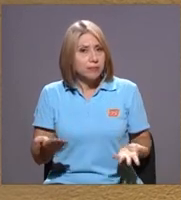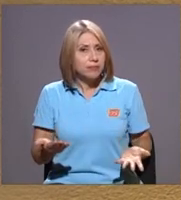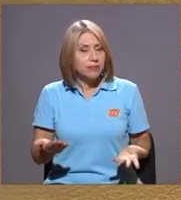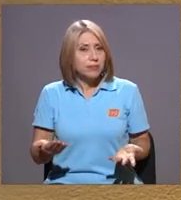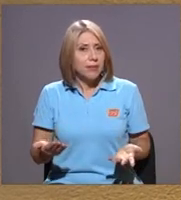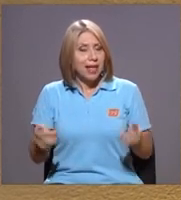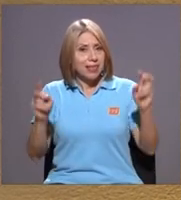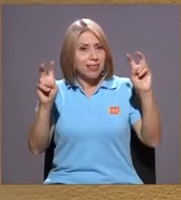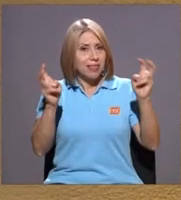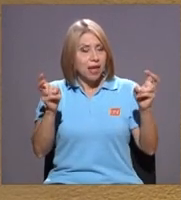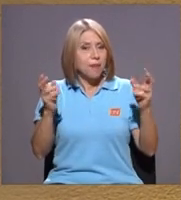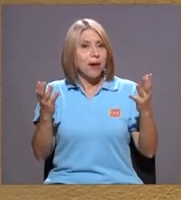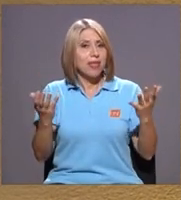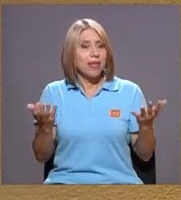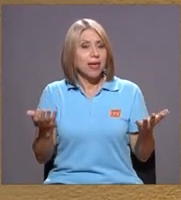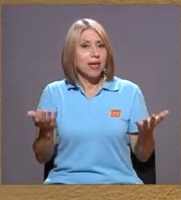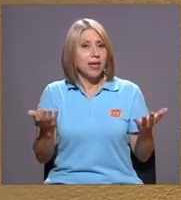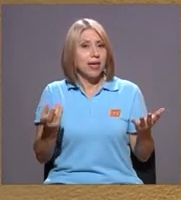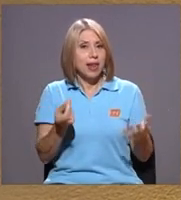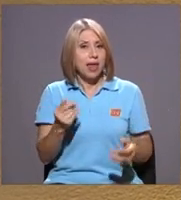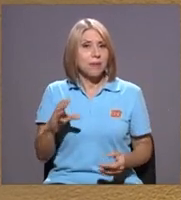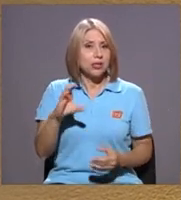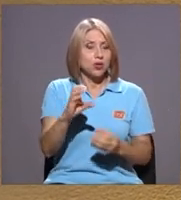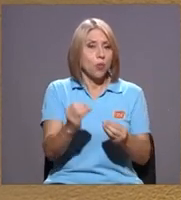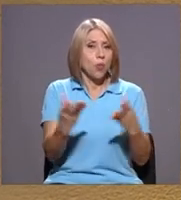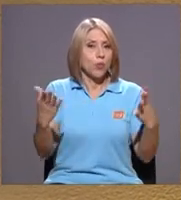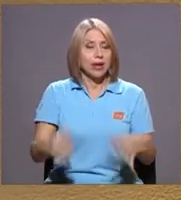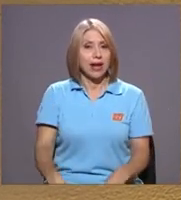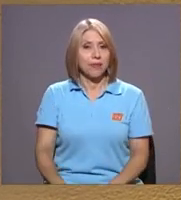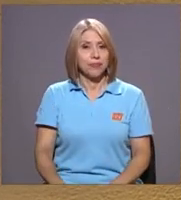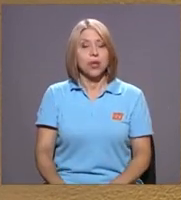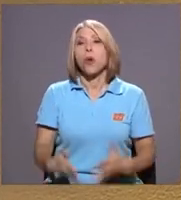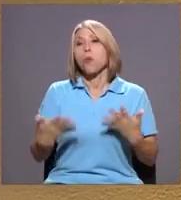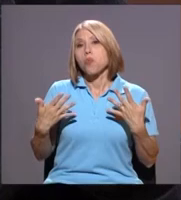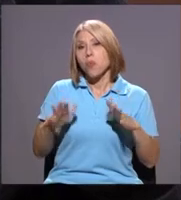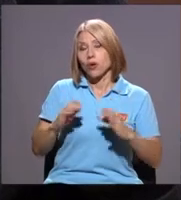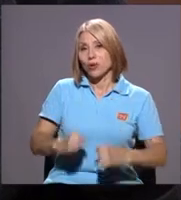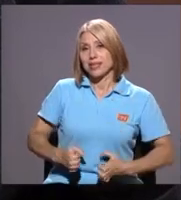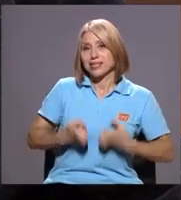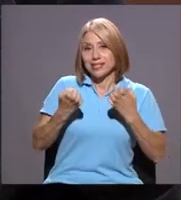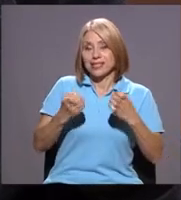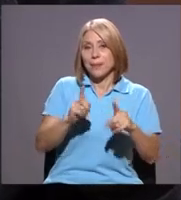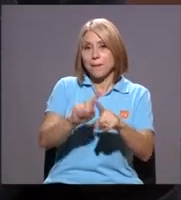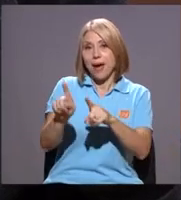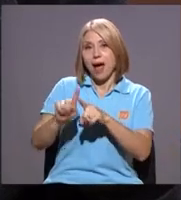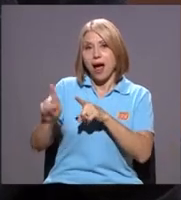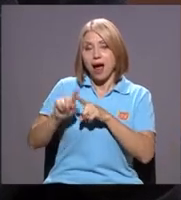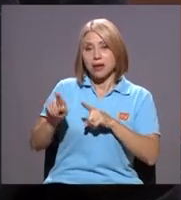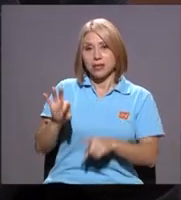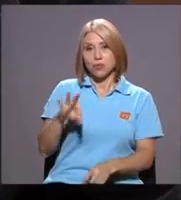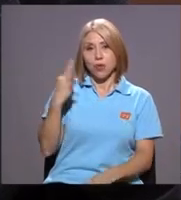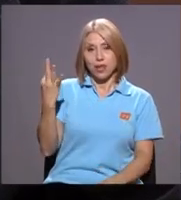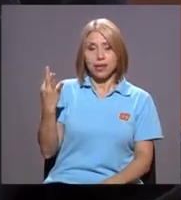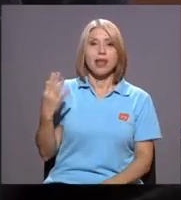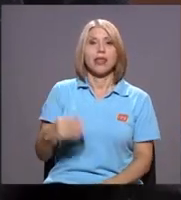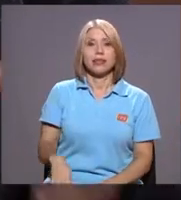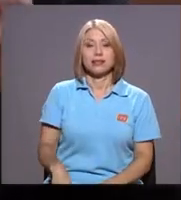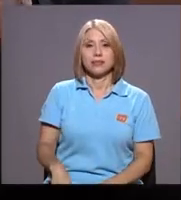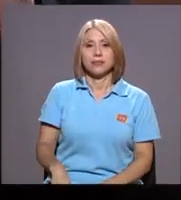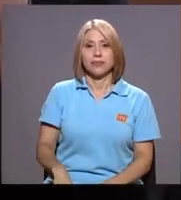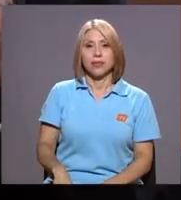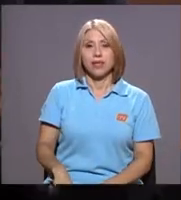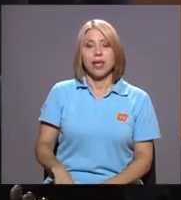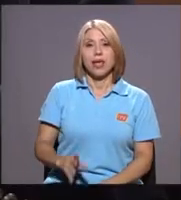el tema de la inversión pública? Bueno, existen varias modalidades, ¿verdad? Dentro